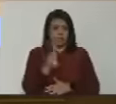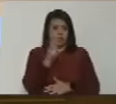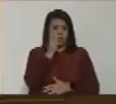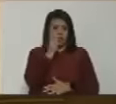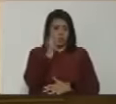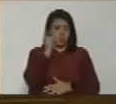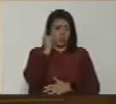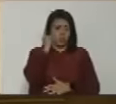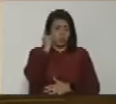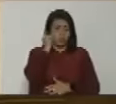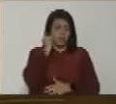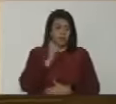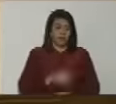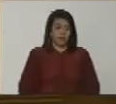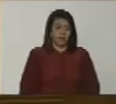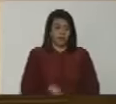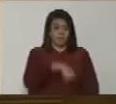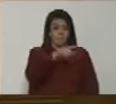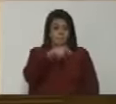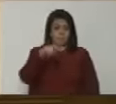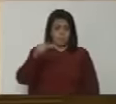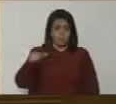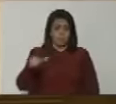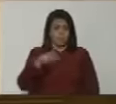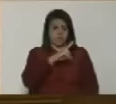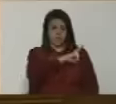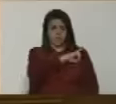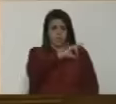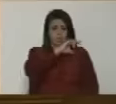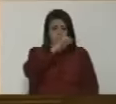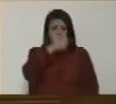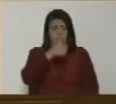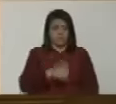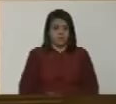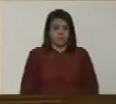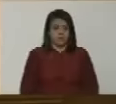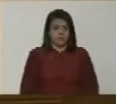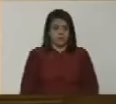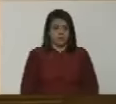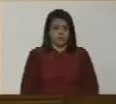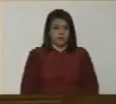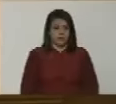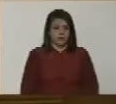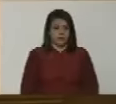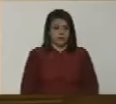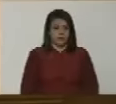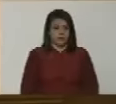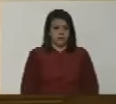diputadas, personal directivo.